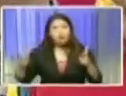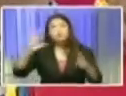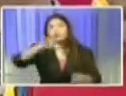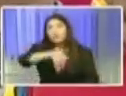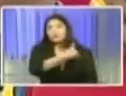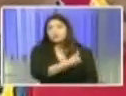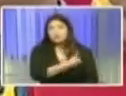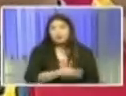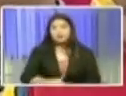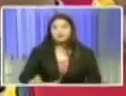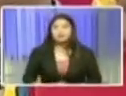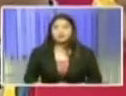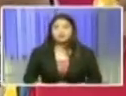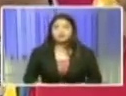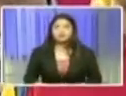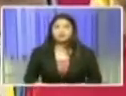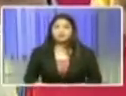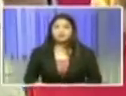universitarios.